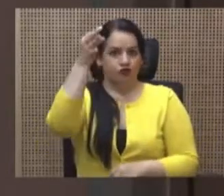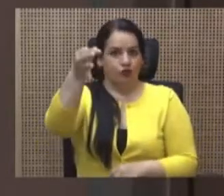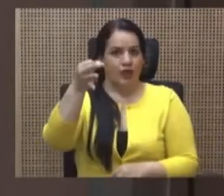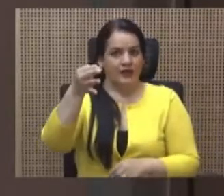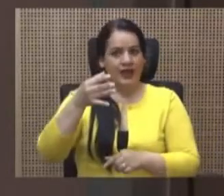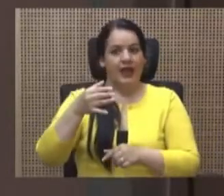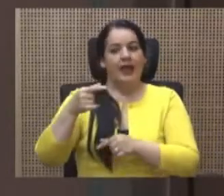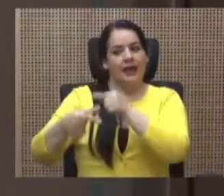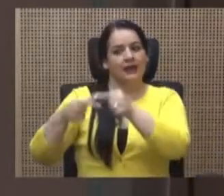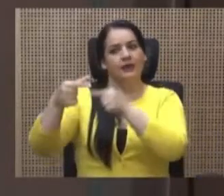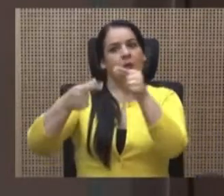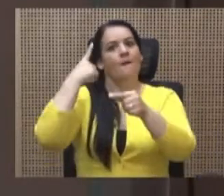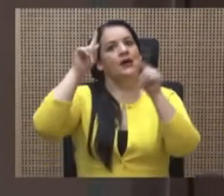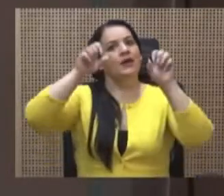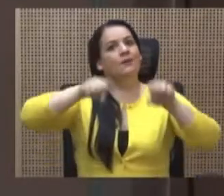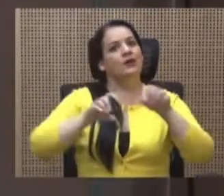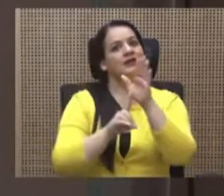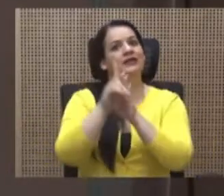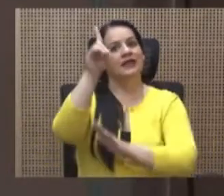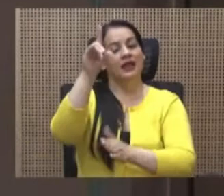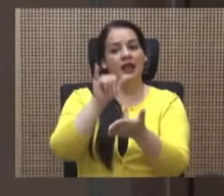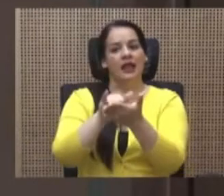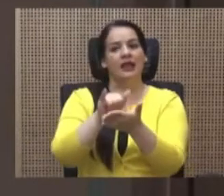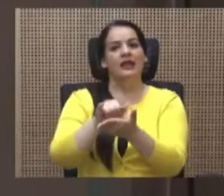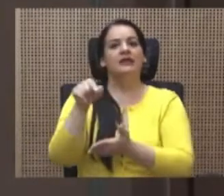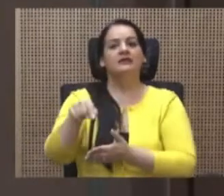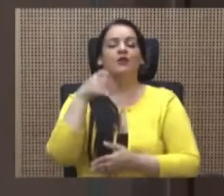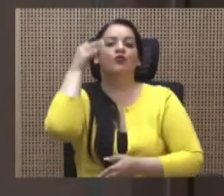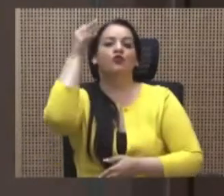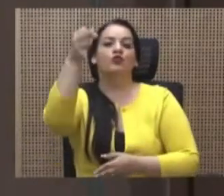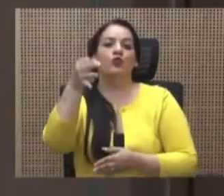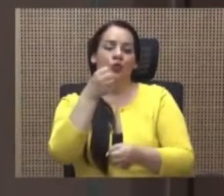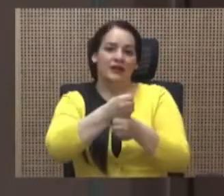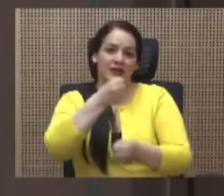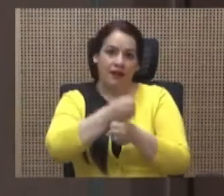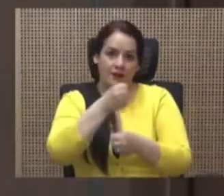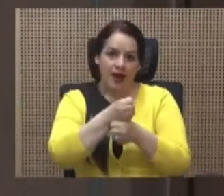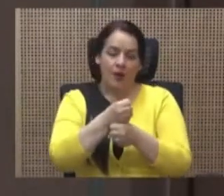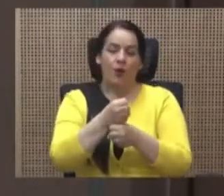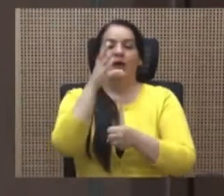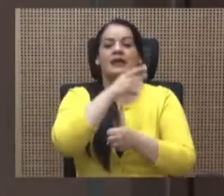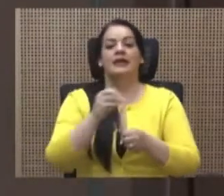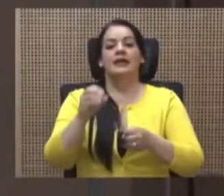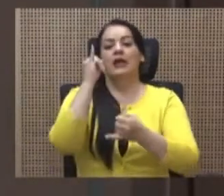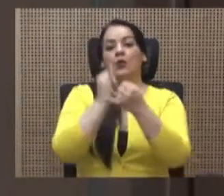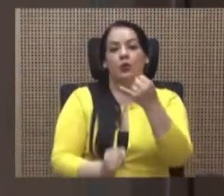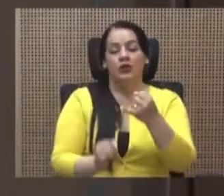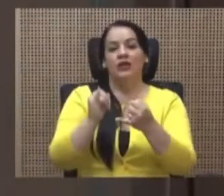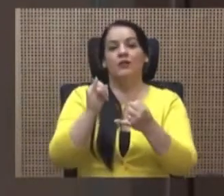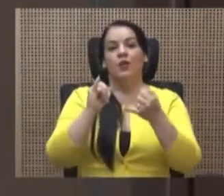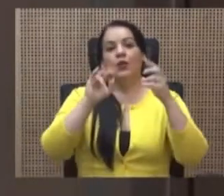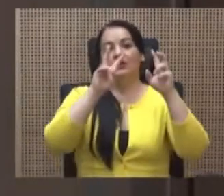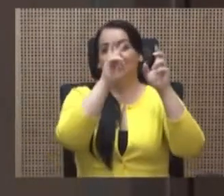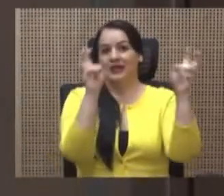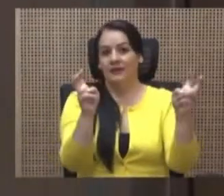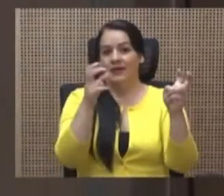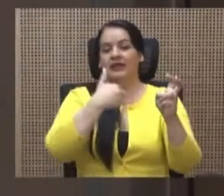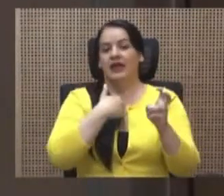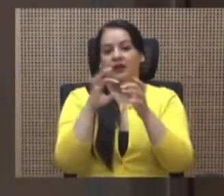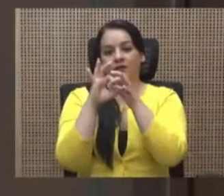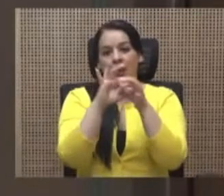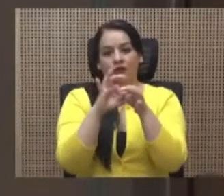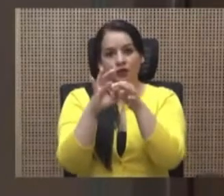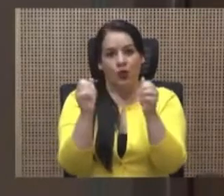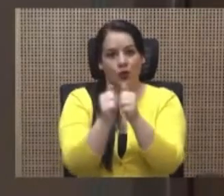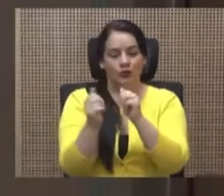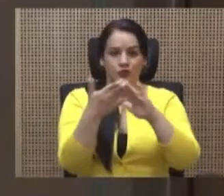poder desarrollarse plenamente en ese futuro del trabajo y el último eje tiene que ver con ciudadanía y